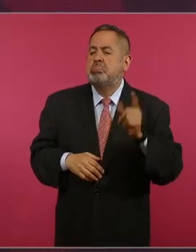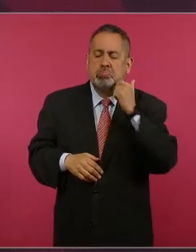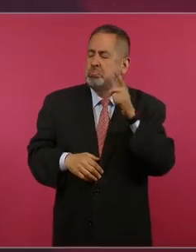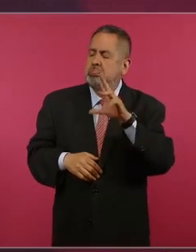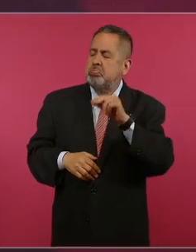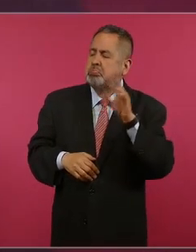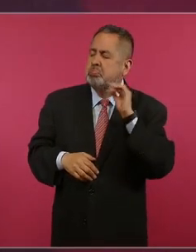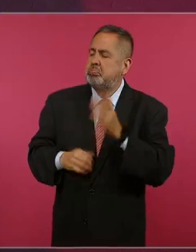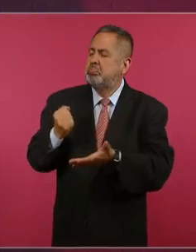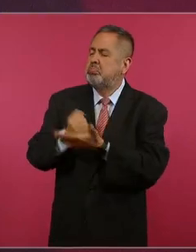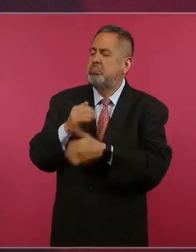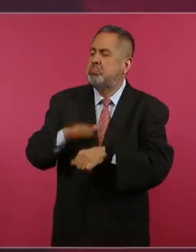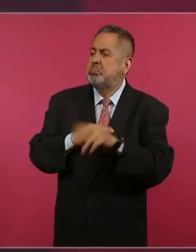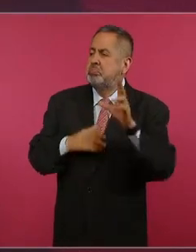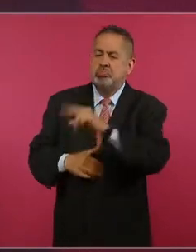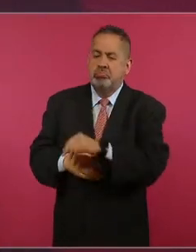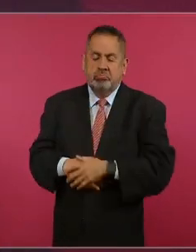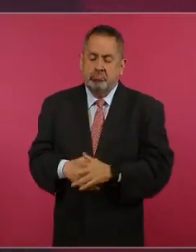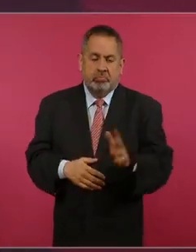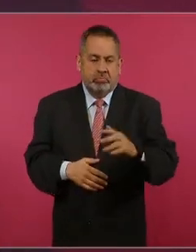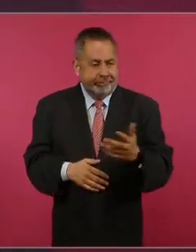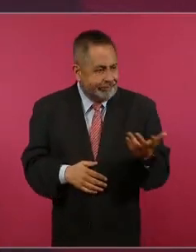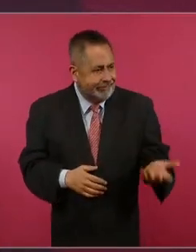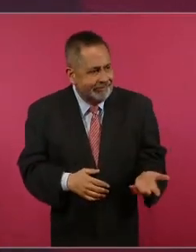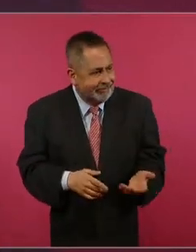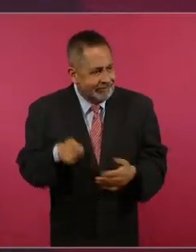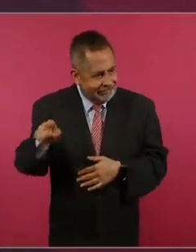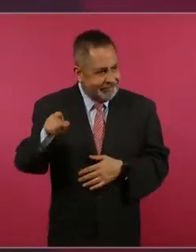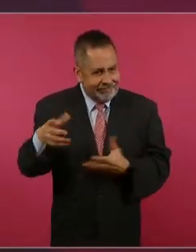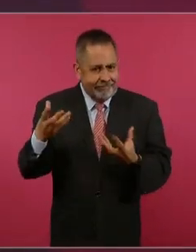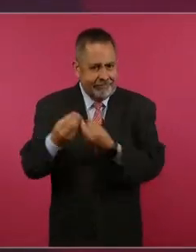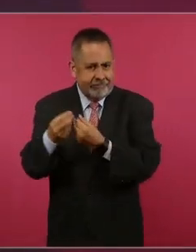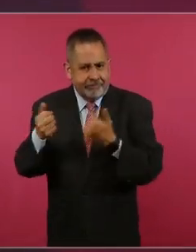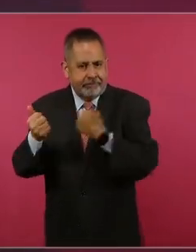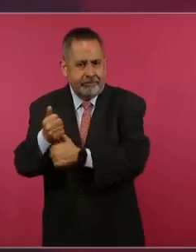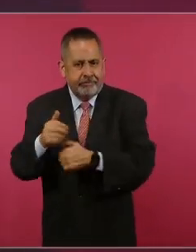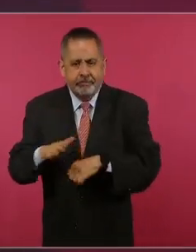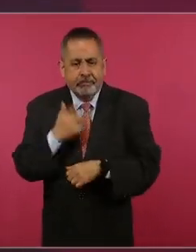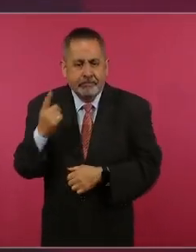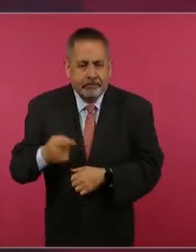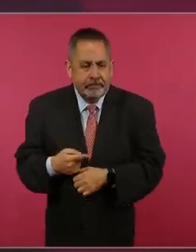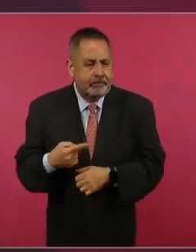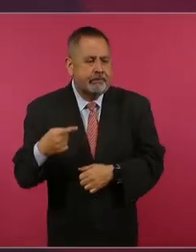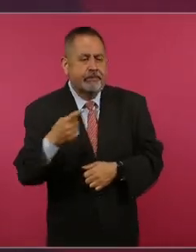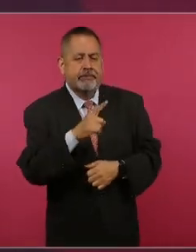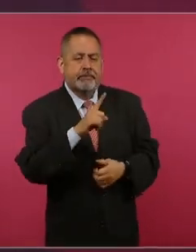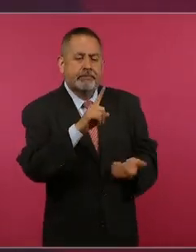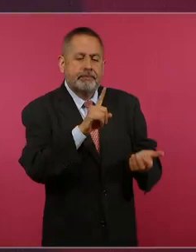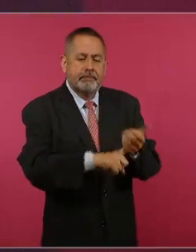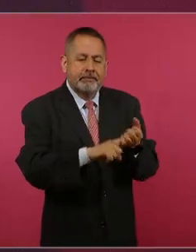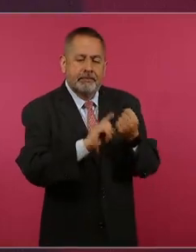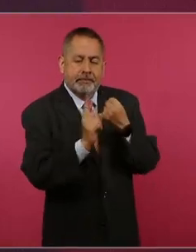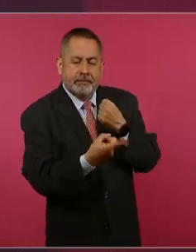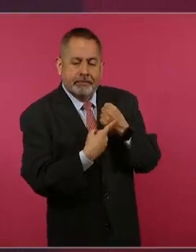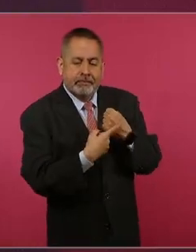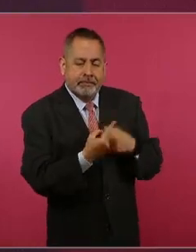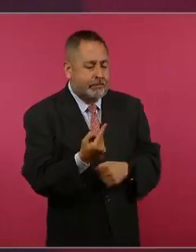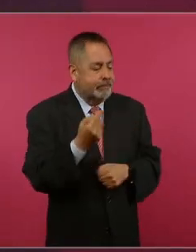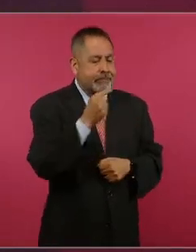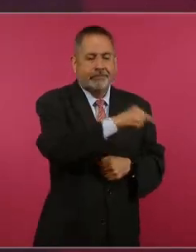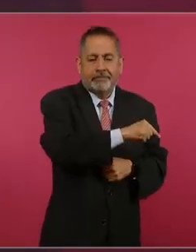no, porque traían la consigna de